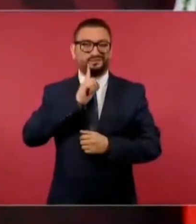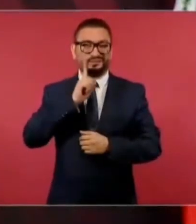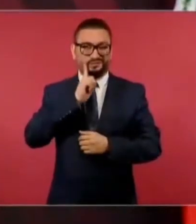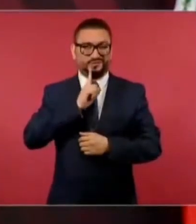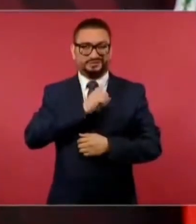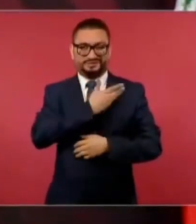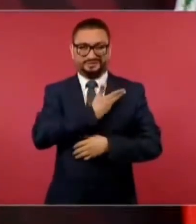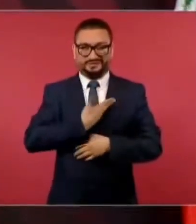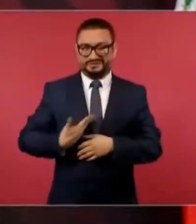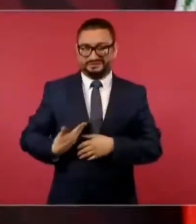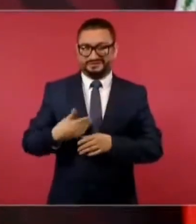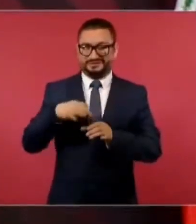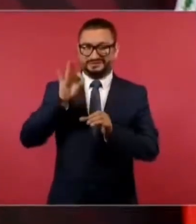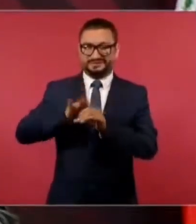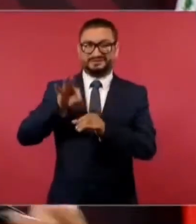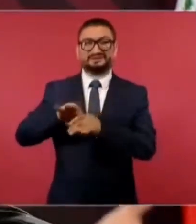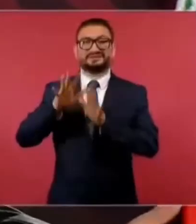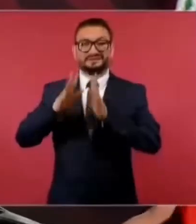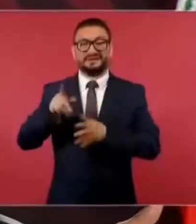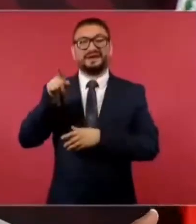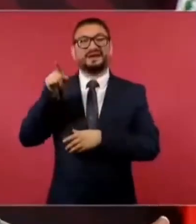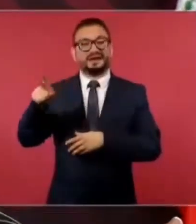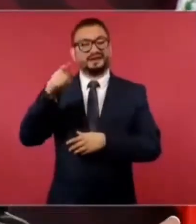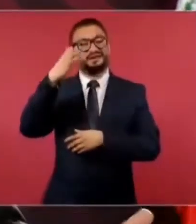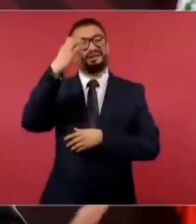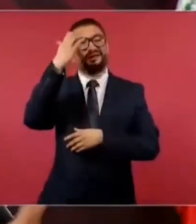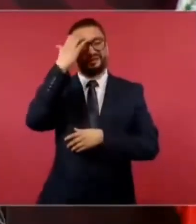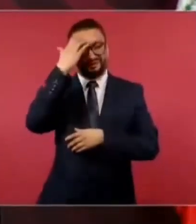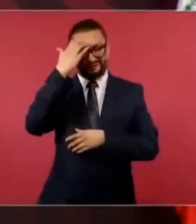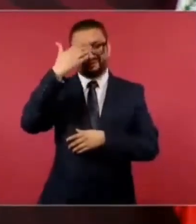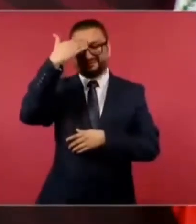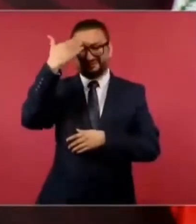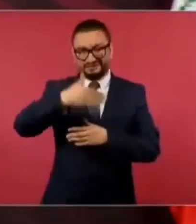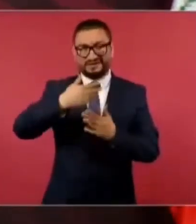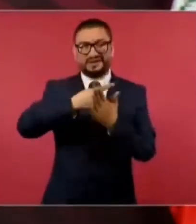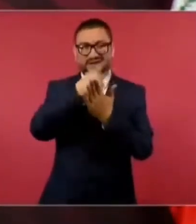electa conoce bien todos estos programas